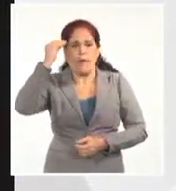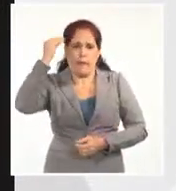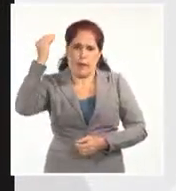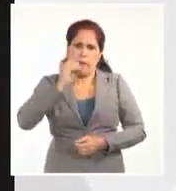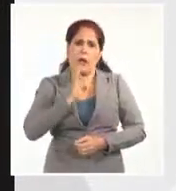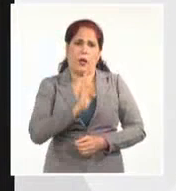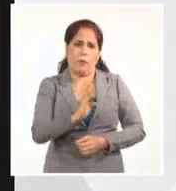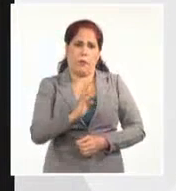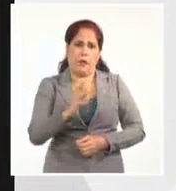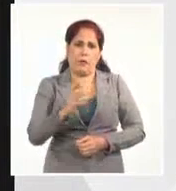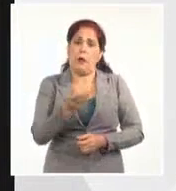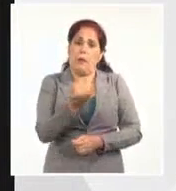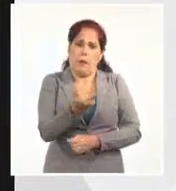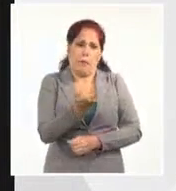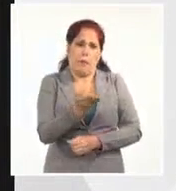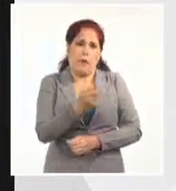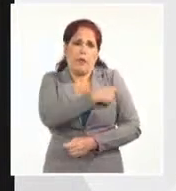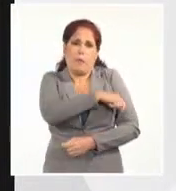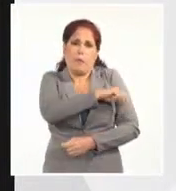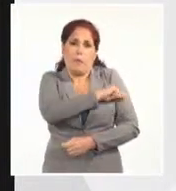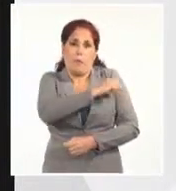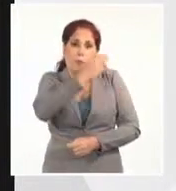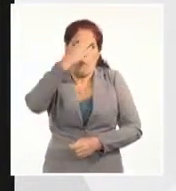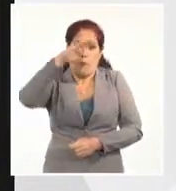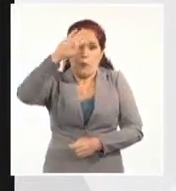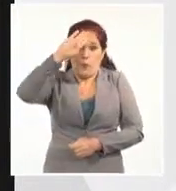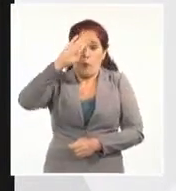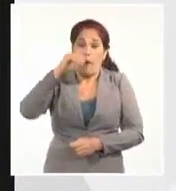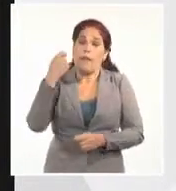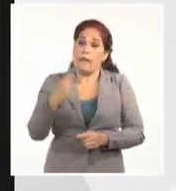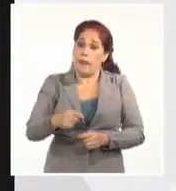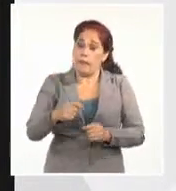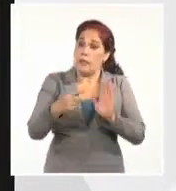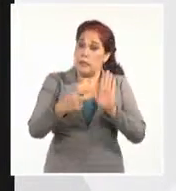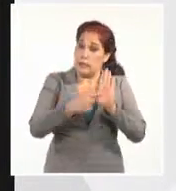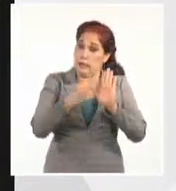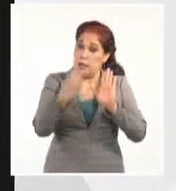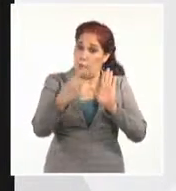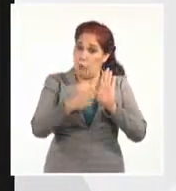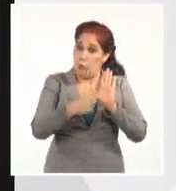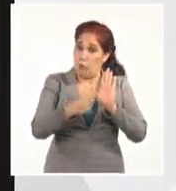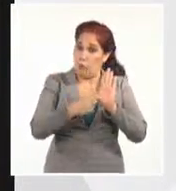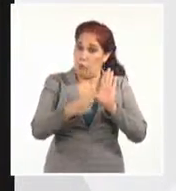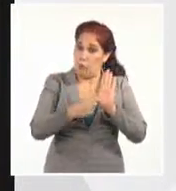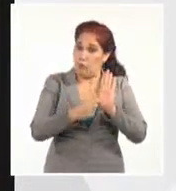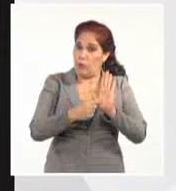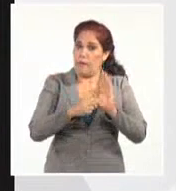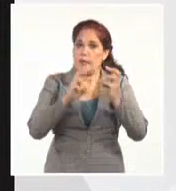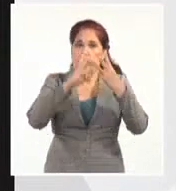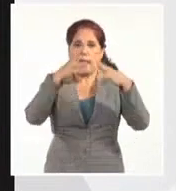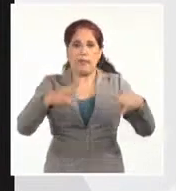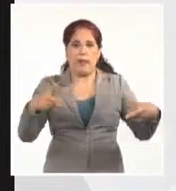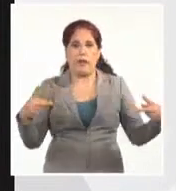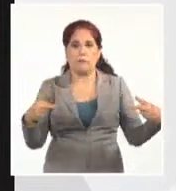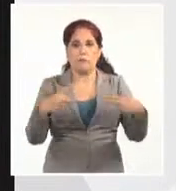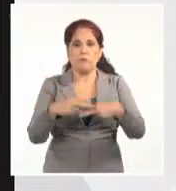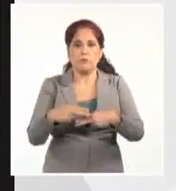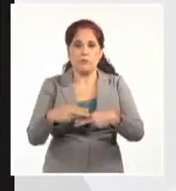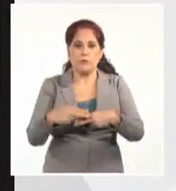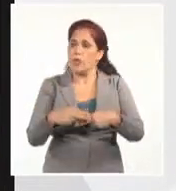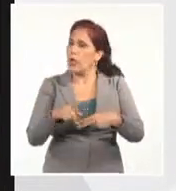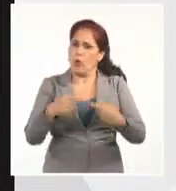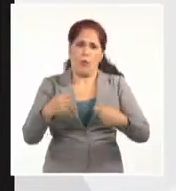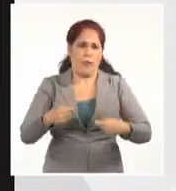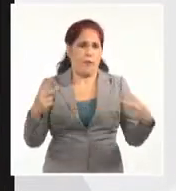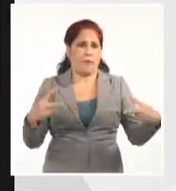respetar. Y luego, bueno, también se ha dicho que ha habido cortes de Internet. Bajo mi punto de vista, no deberían de